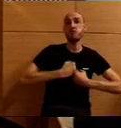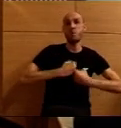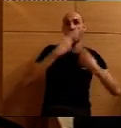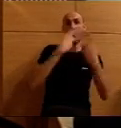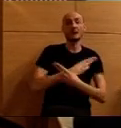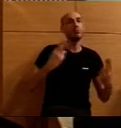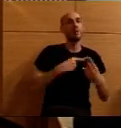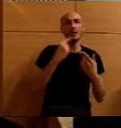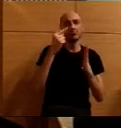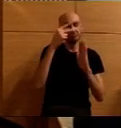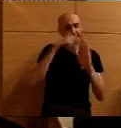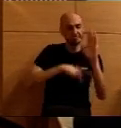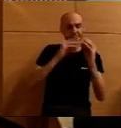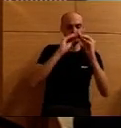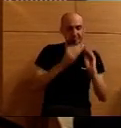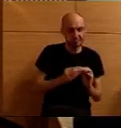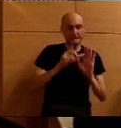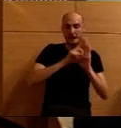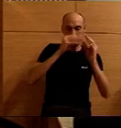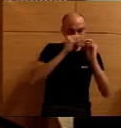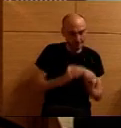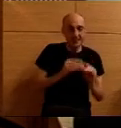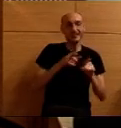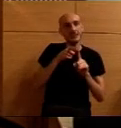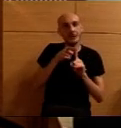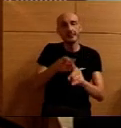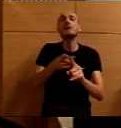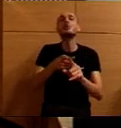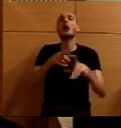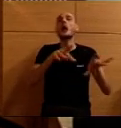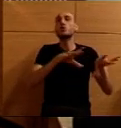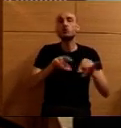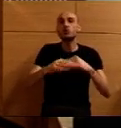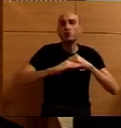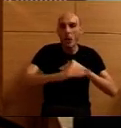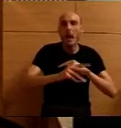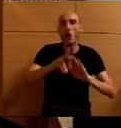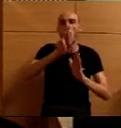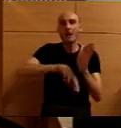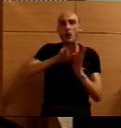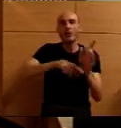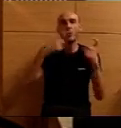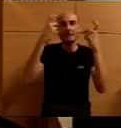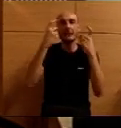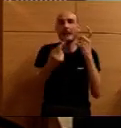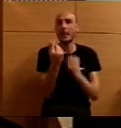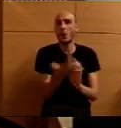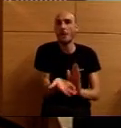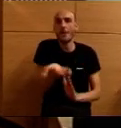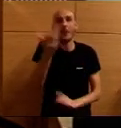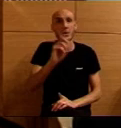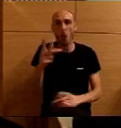las normas pertinentes para hacer efectivo este derecho, regulando la utilización del suelo de acuerdo con el interés general para impedir la especulación, que la